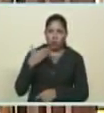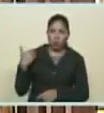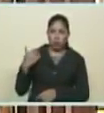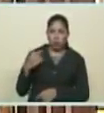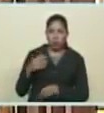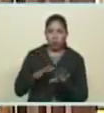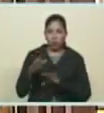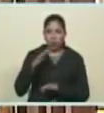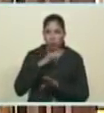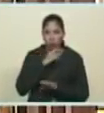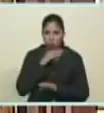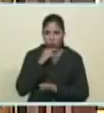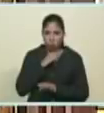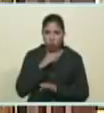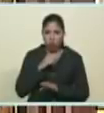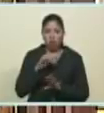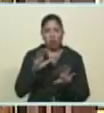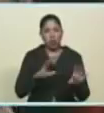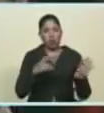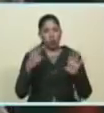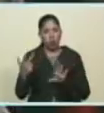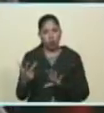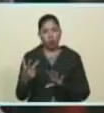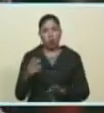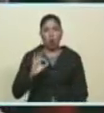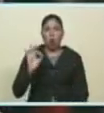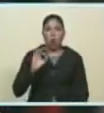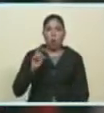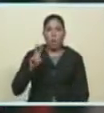parecida. Ganamos 18, 20 gobernaciones también.